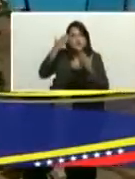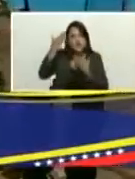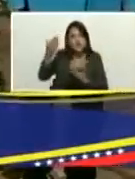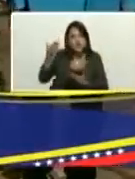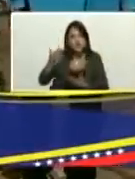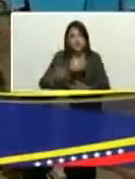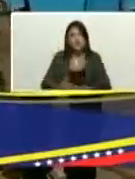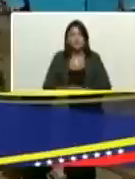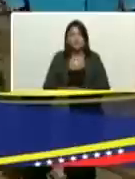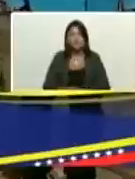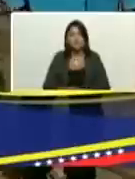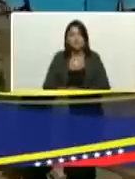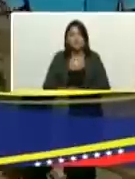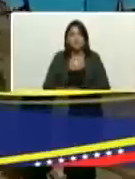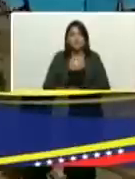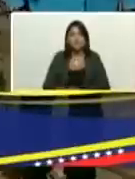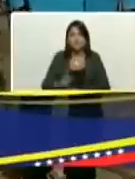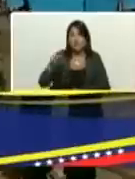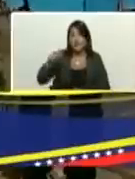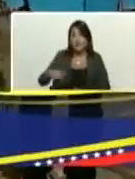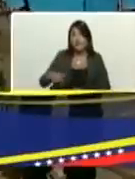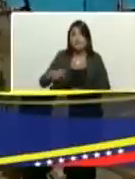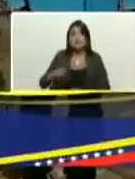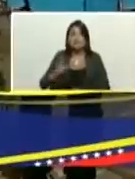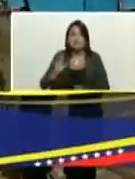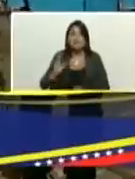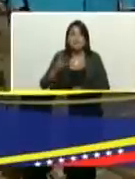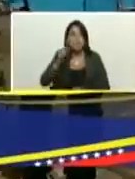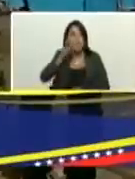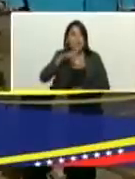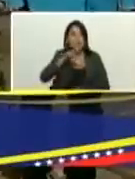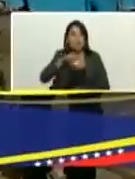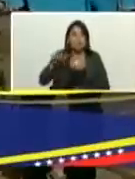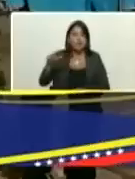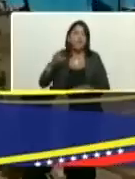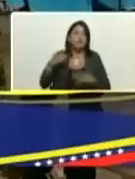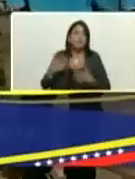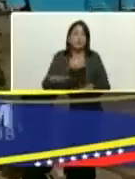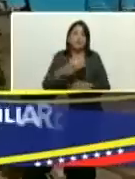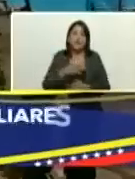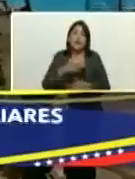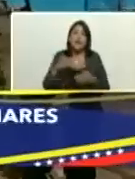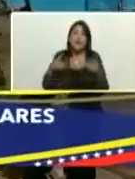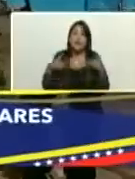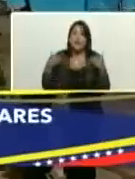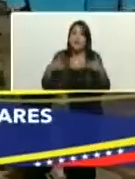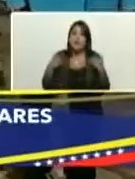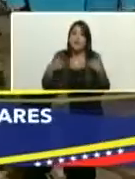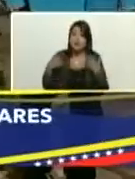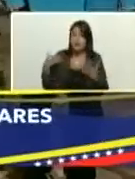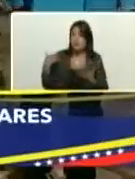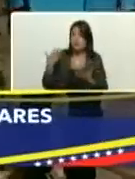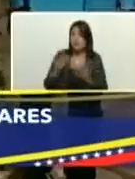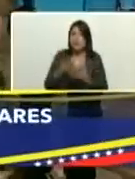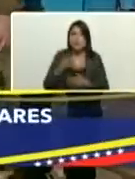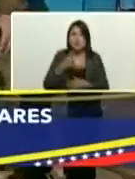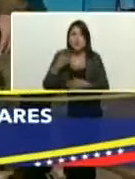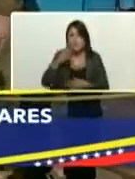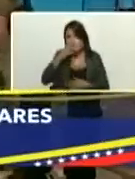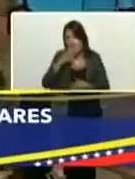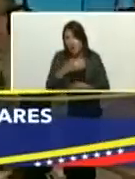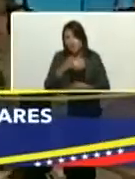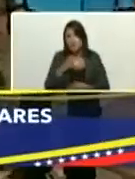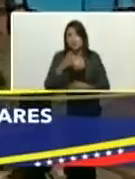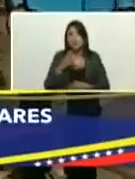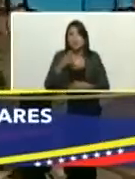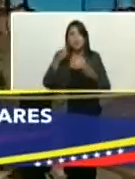de Venezuela. El pueblo de Guayana está de júbilo porque 24 años después de que el comandante Chávez jurara